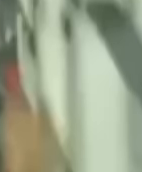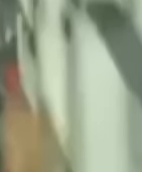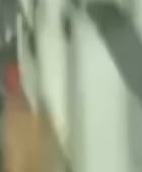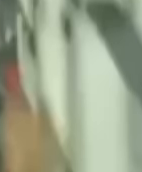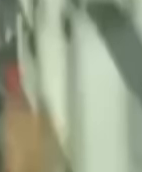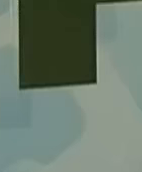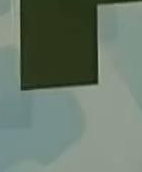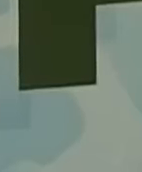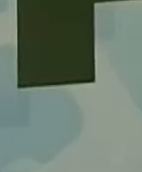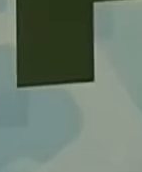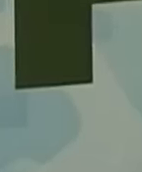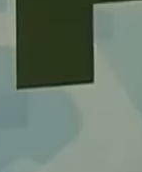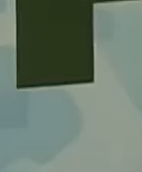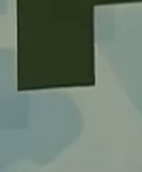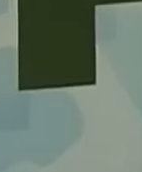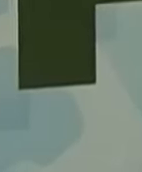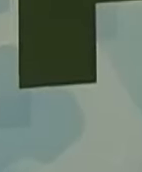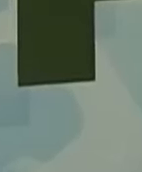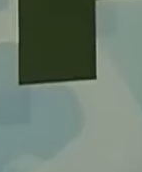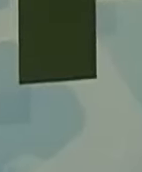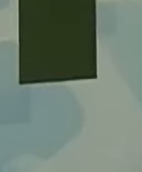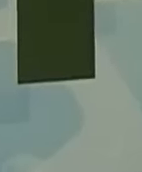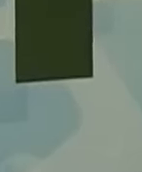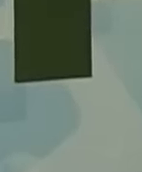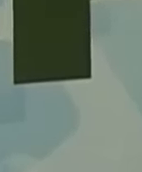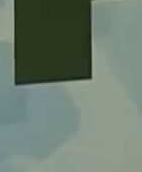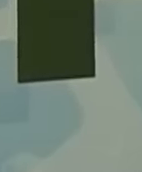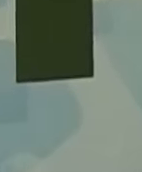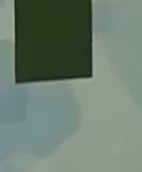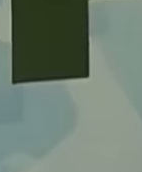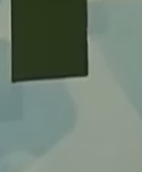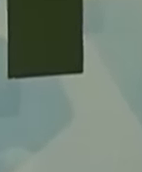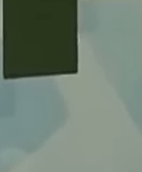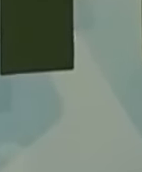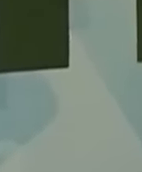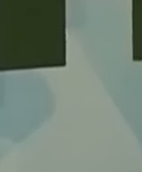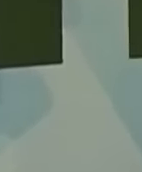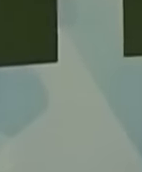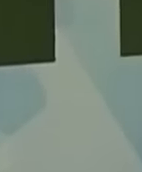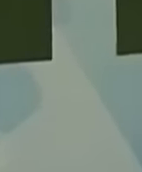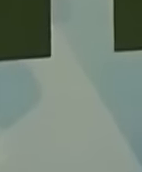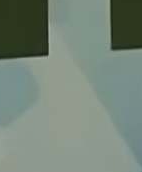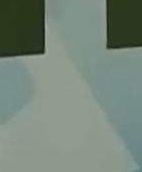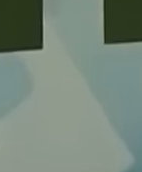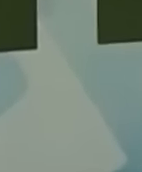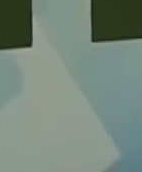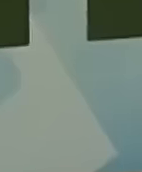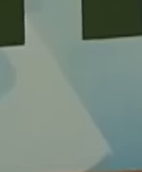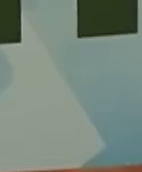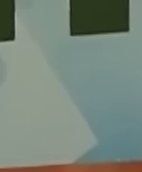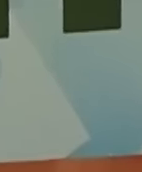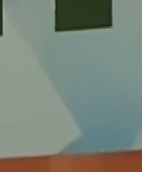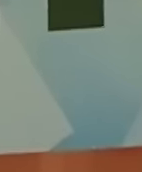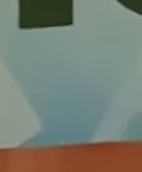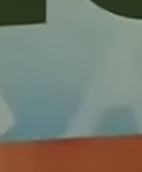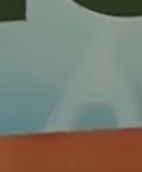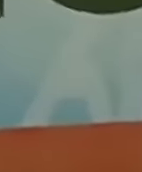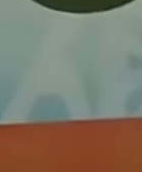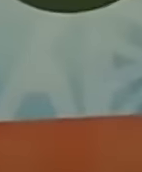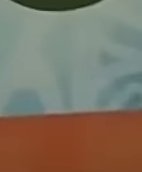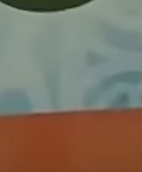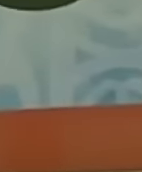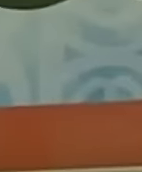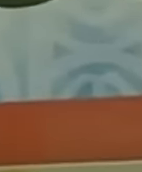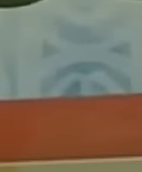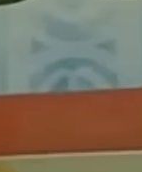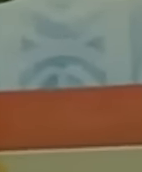compartió con el pueblo de esta entidad. Una jornada bastante intensa. Hemos destacar acá en